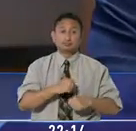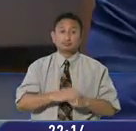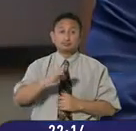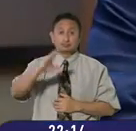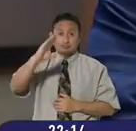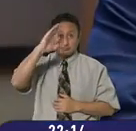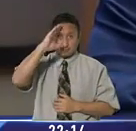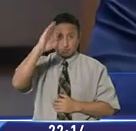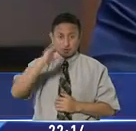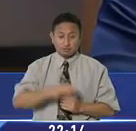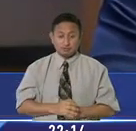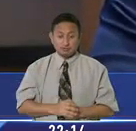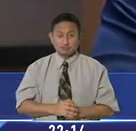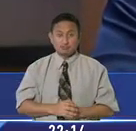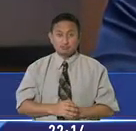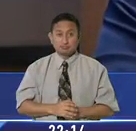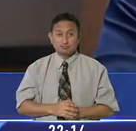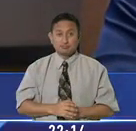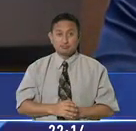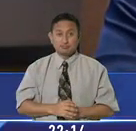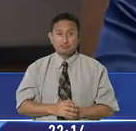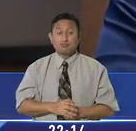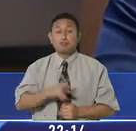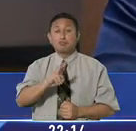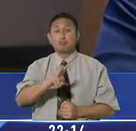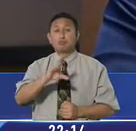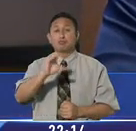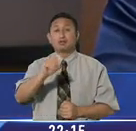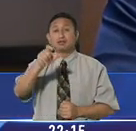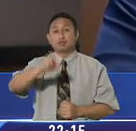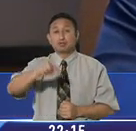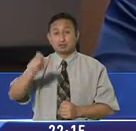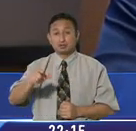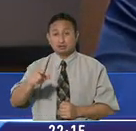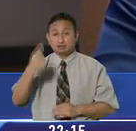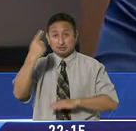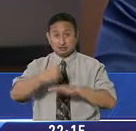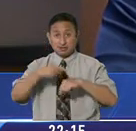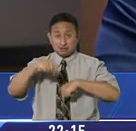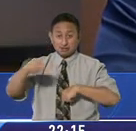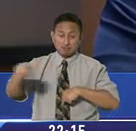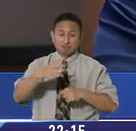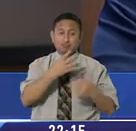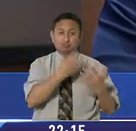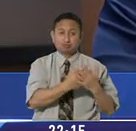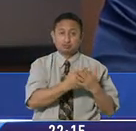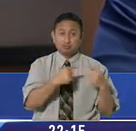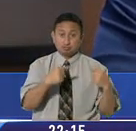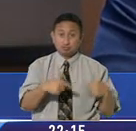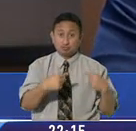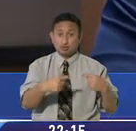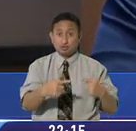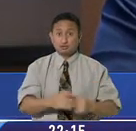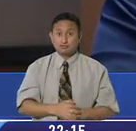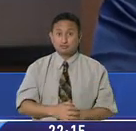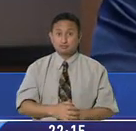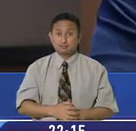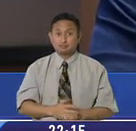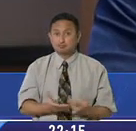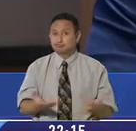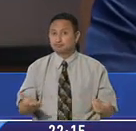policía detiene 20 delincuentes diarios en promedio en Guayaquil todos los días.